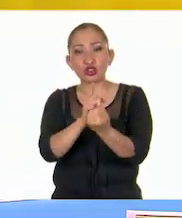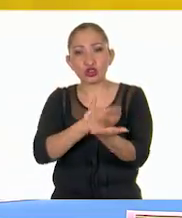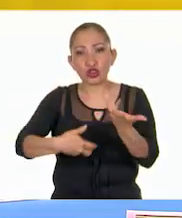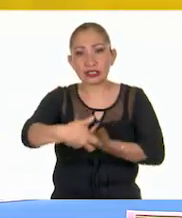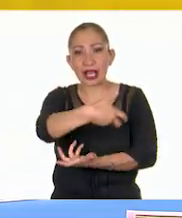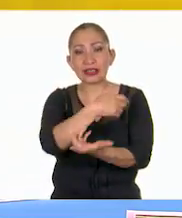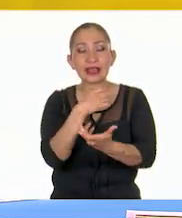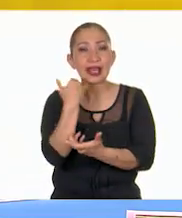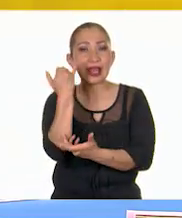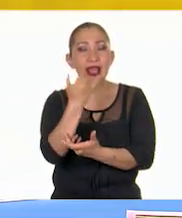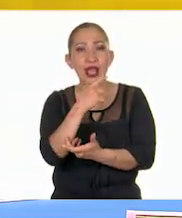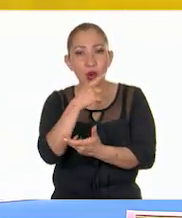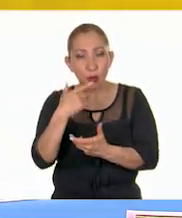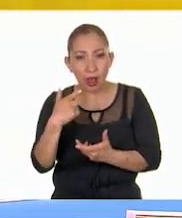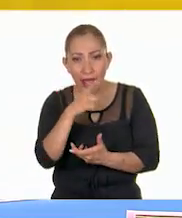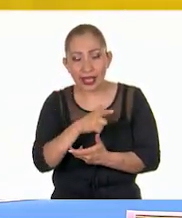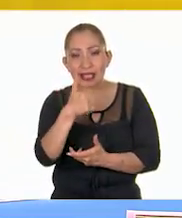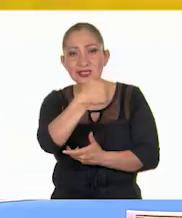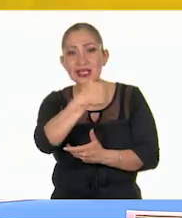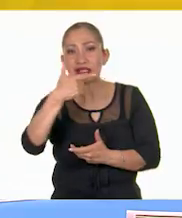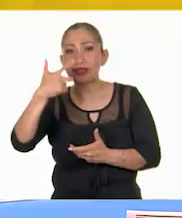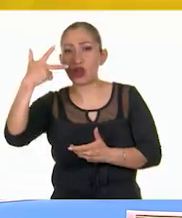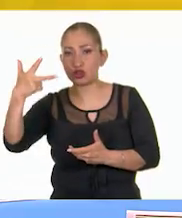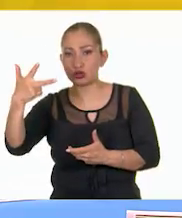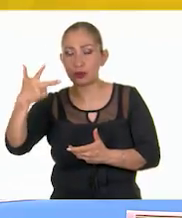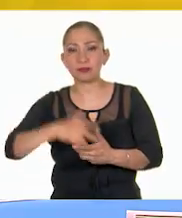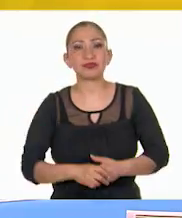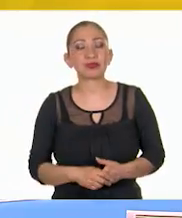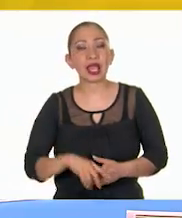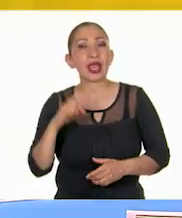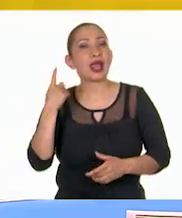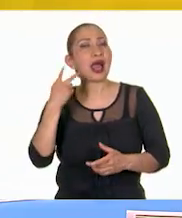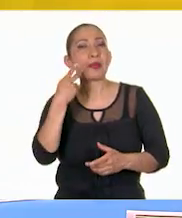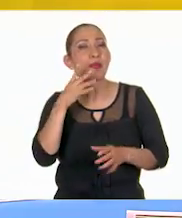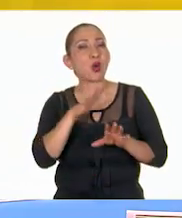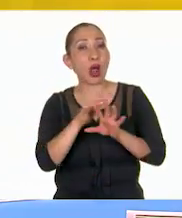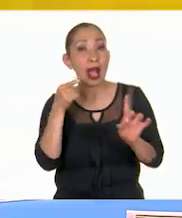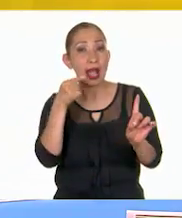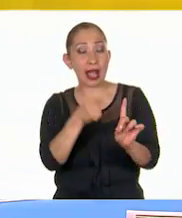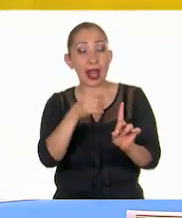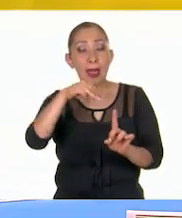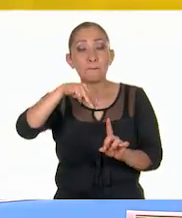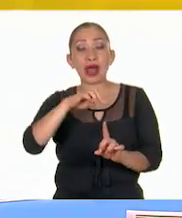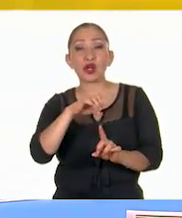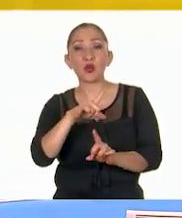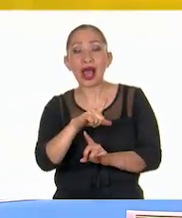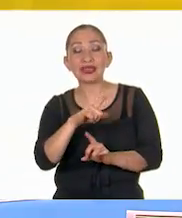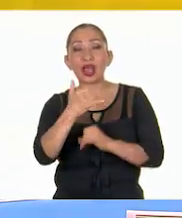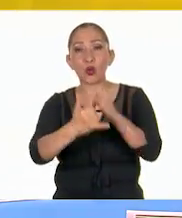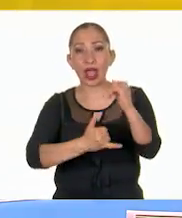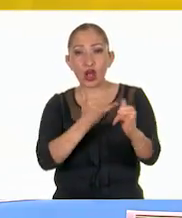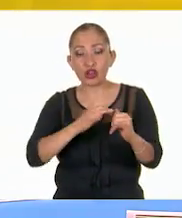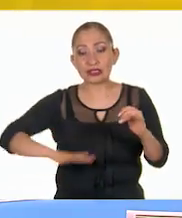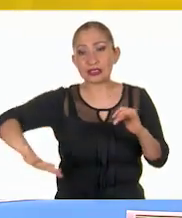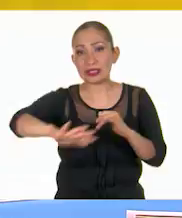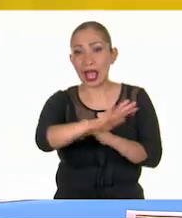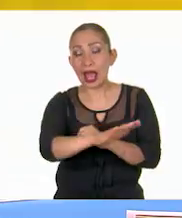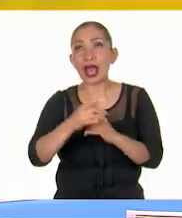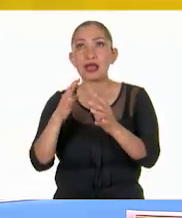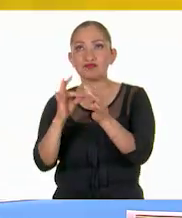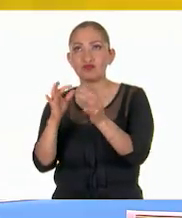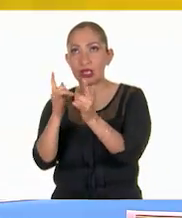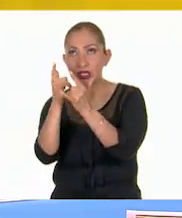lenguaje 6, 7 y 8. Es decir, las dedicadas al manual de juegos de patio, al relato